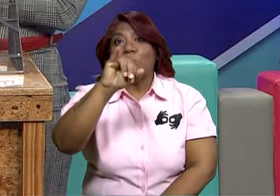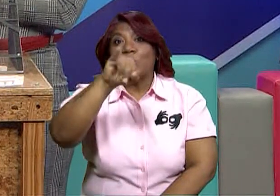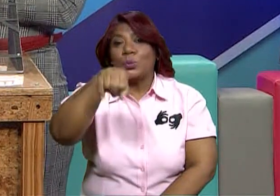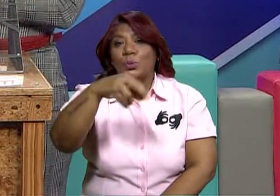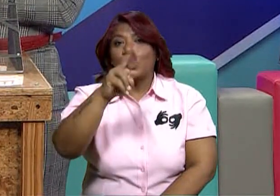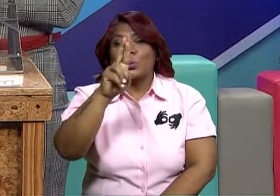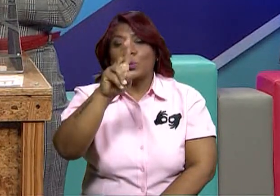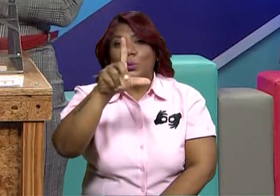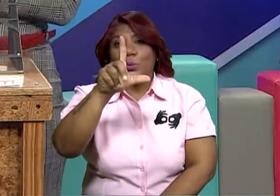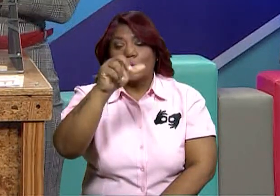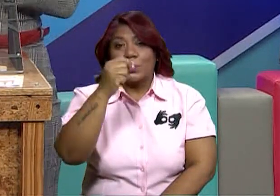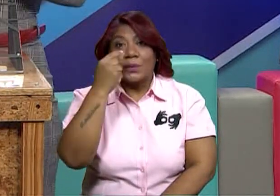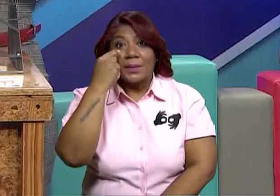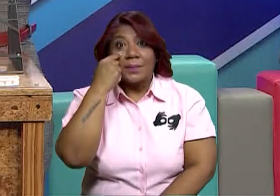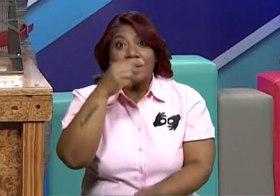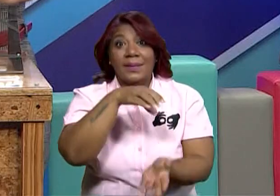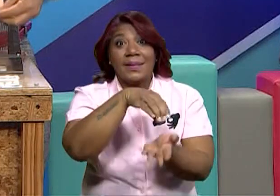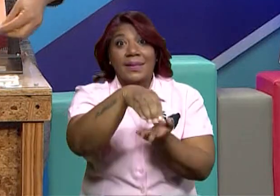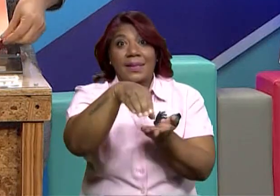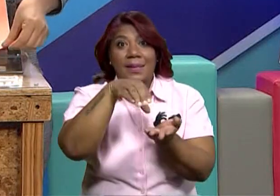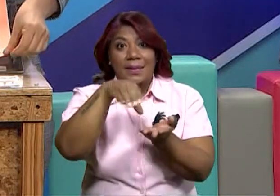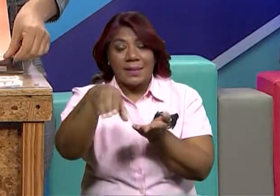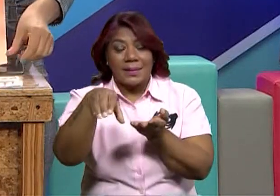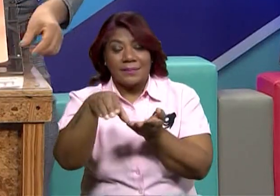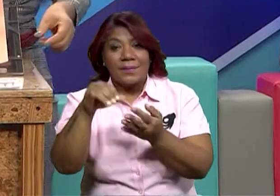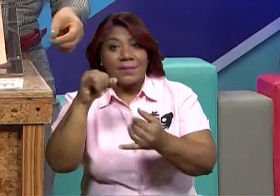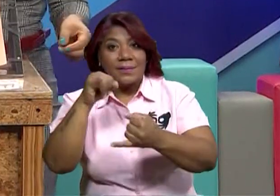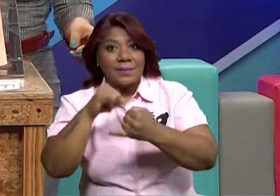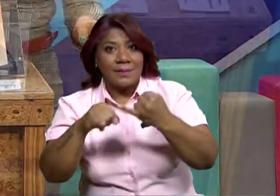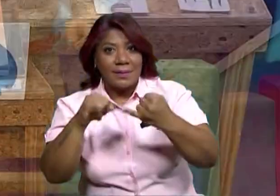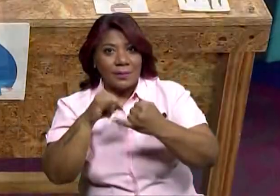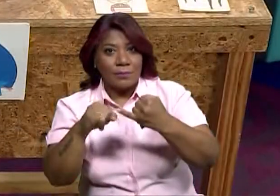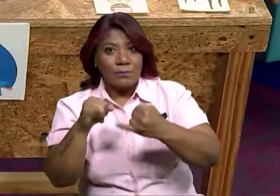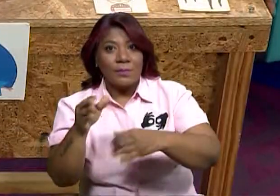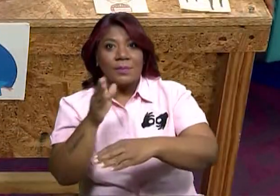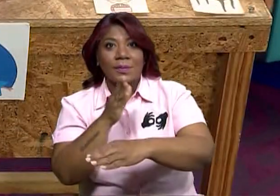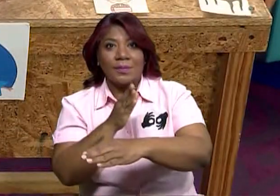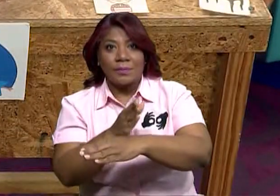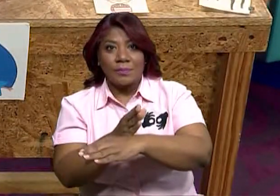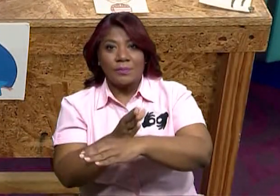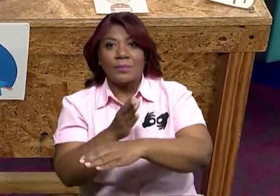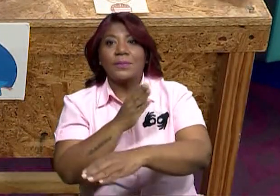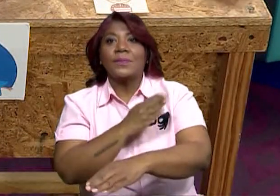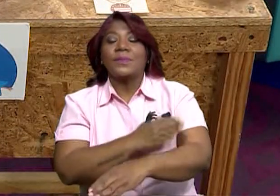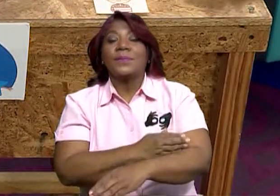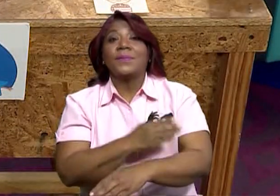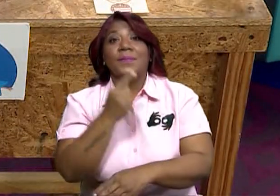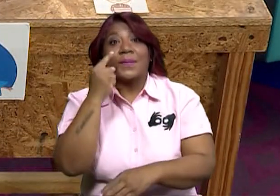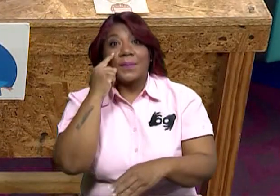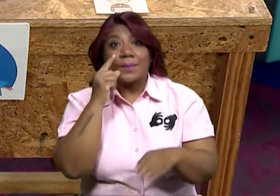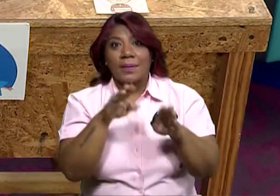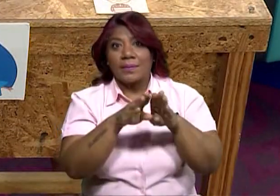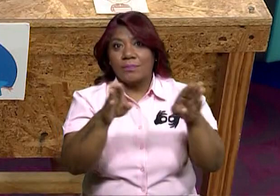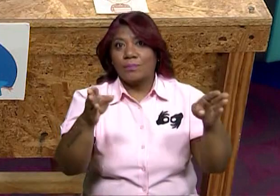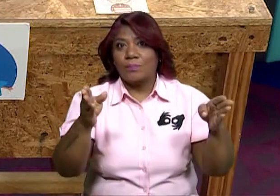asociaciones de ellas. Ahora, vamos a ver la primera imagen. La primera imagen que yo tengo